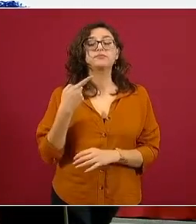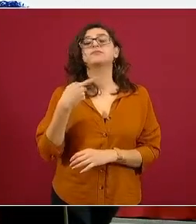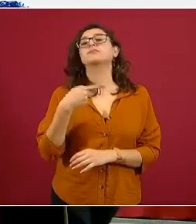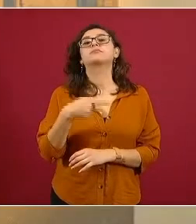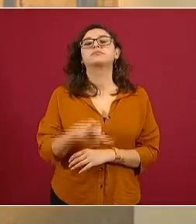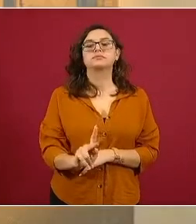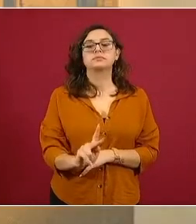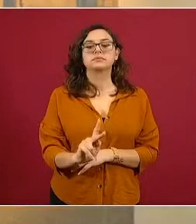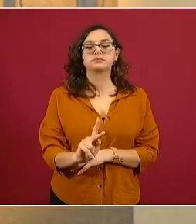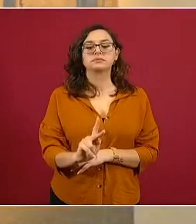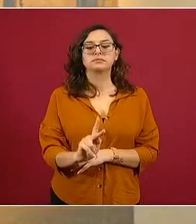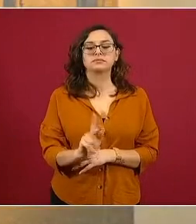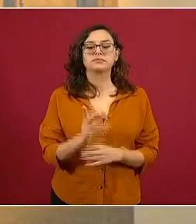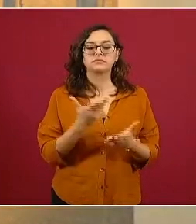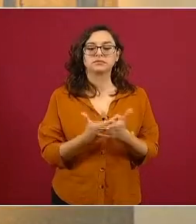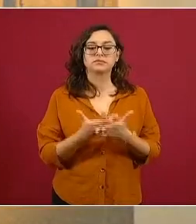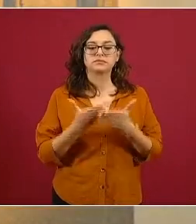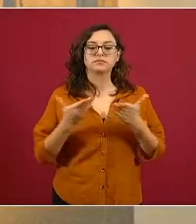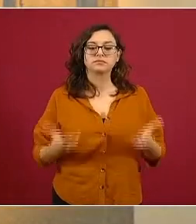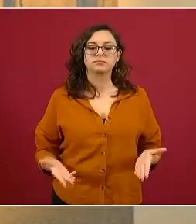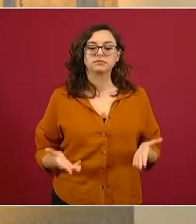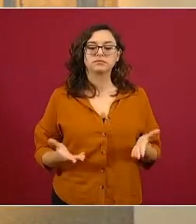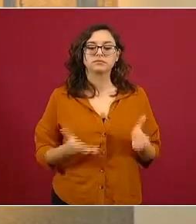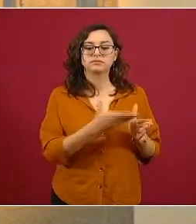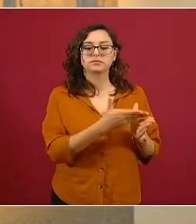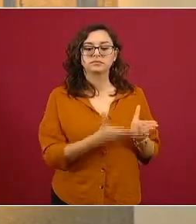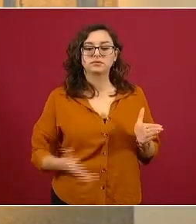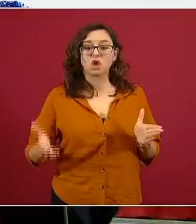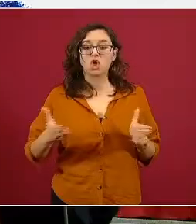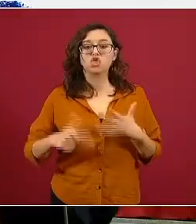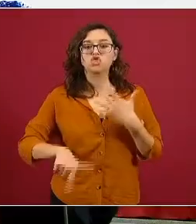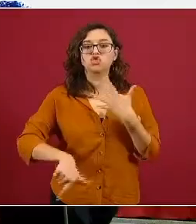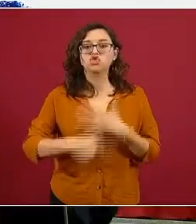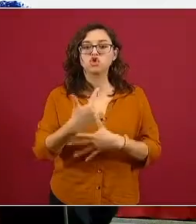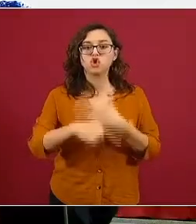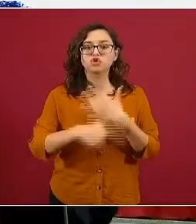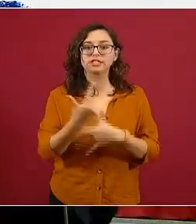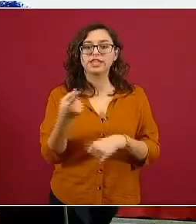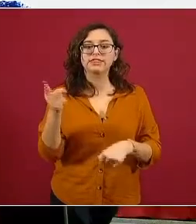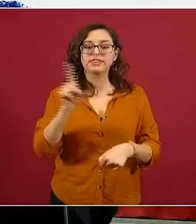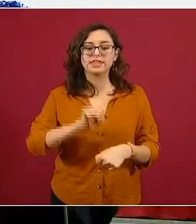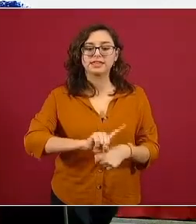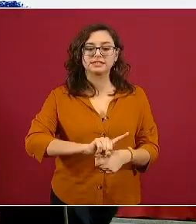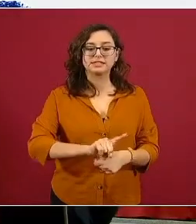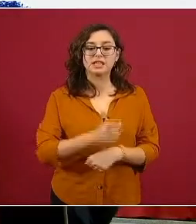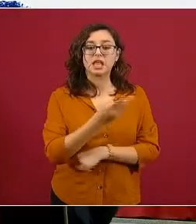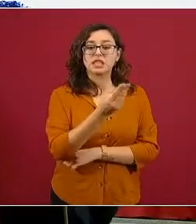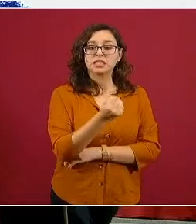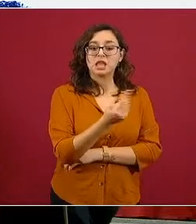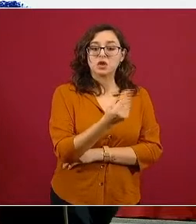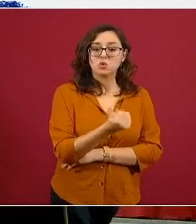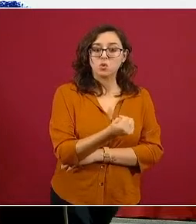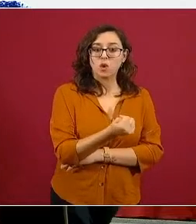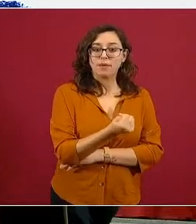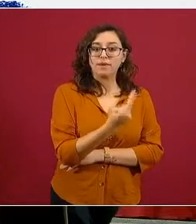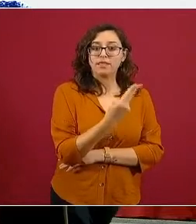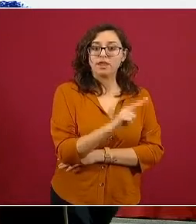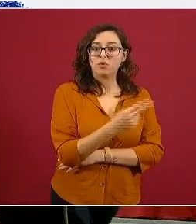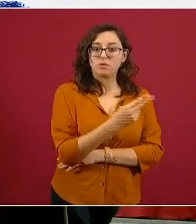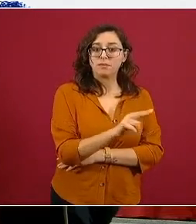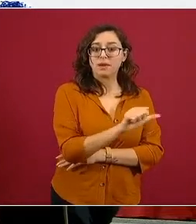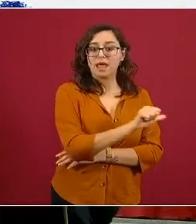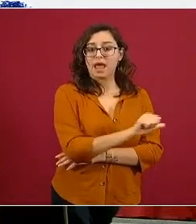se va a extender a un periodo de 12 días, desde el 9 hasta el 20 de noviembre.